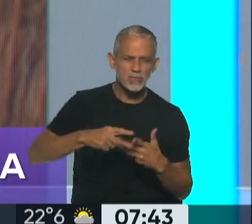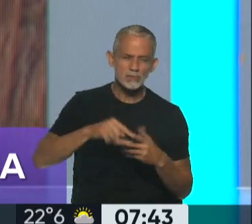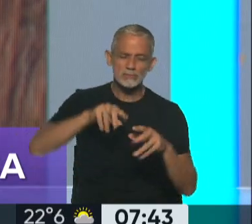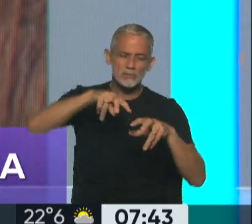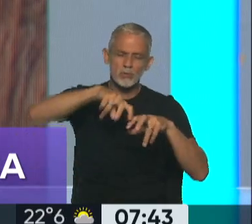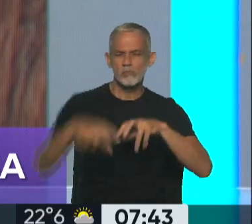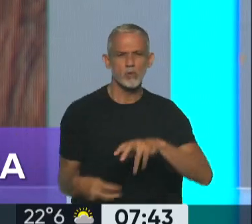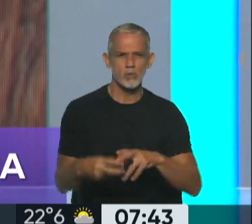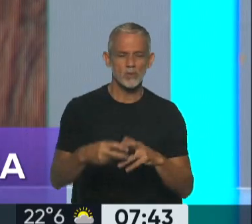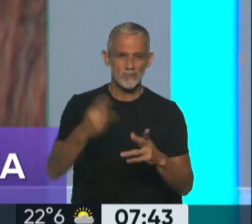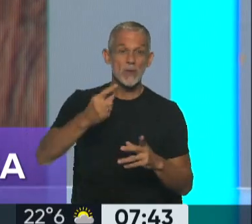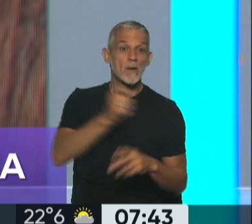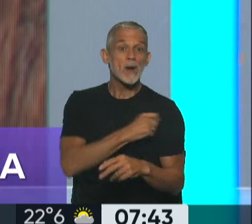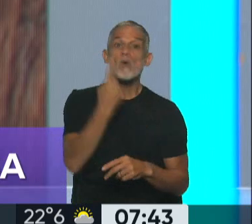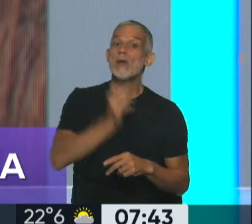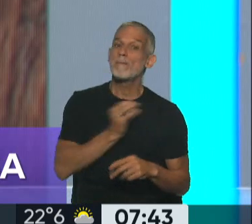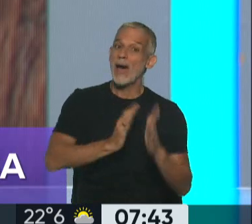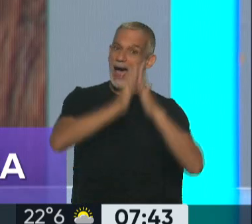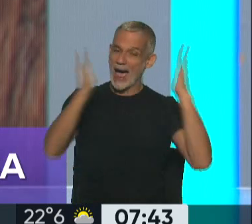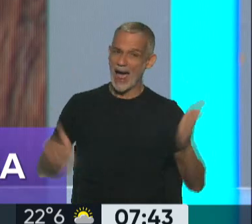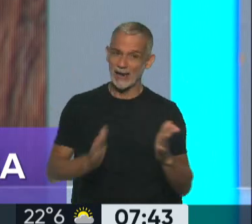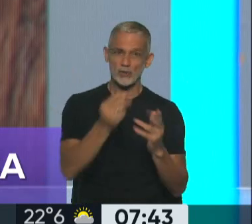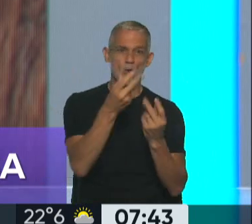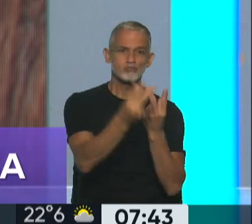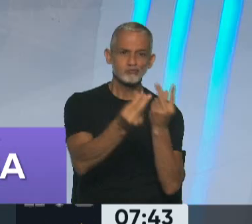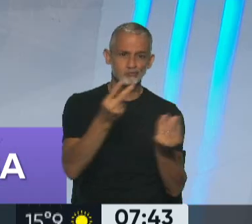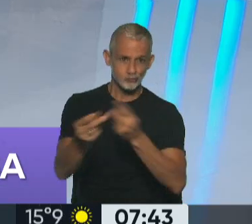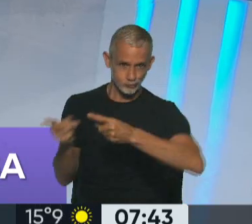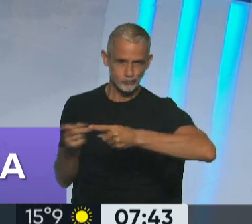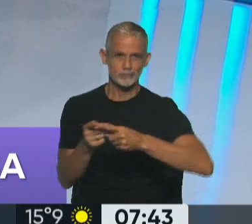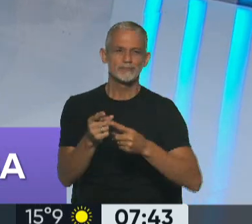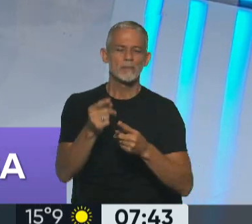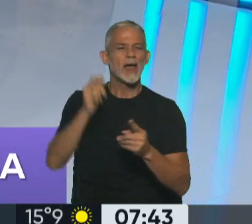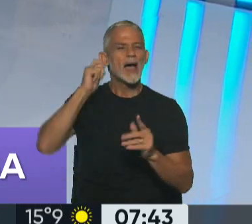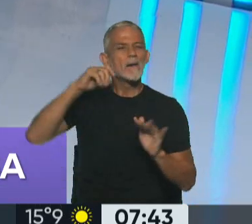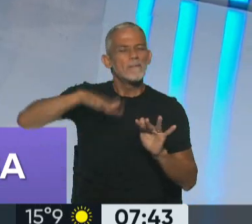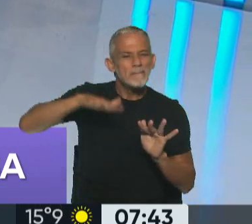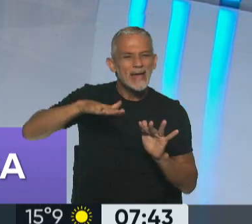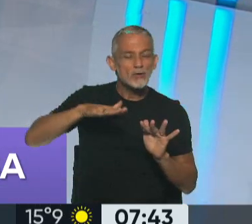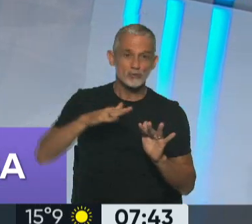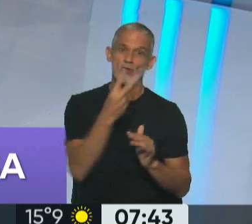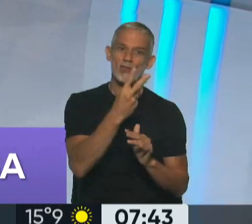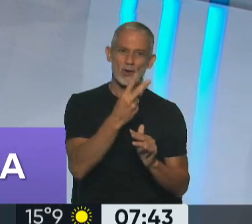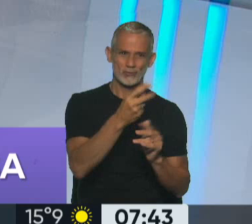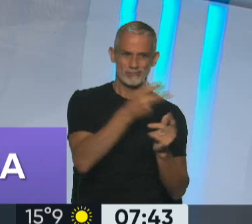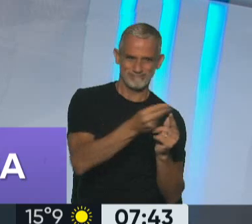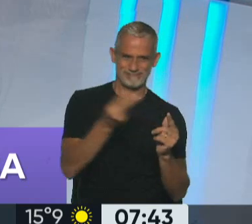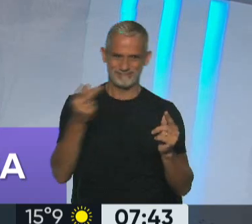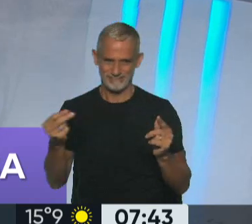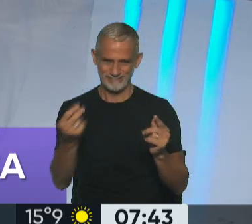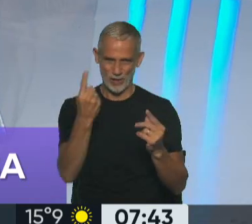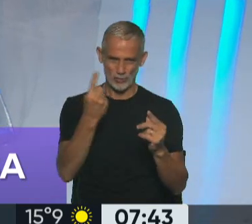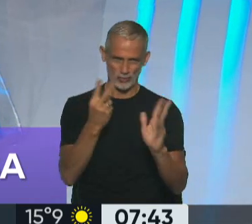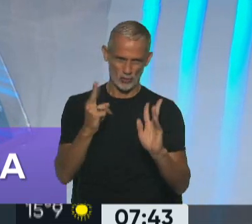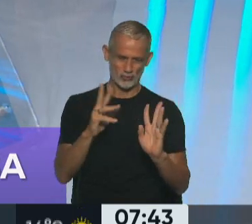una vacunación anual es una vacunación anual eh para los eh animales menores son dos eh dosis O sea que hoy